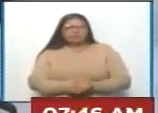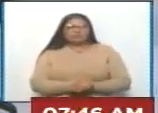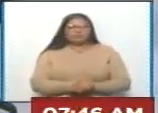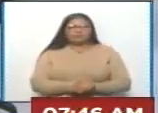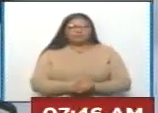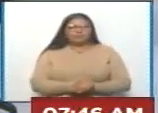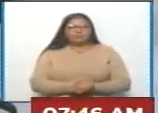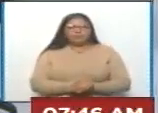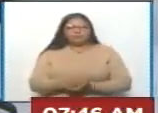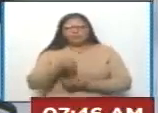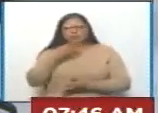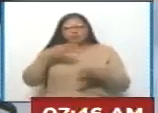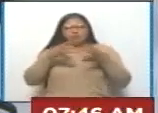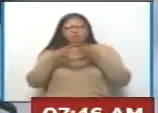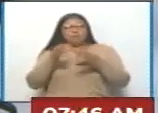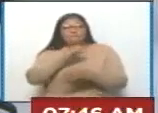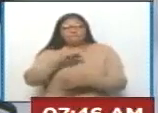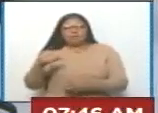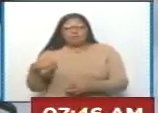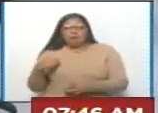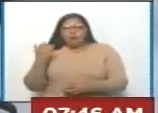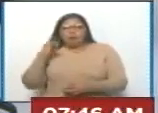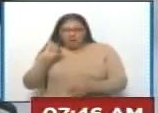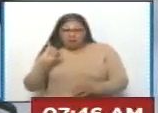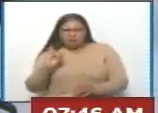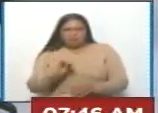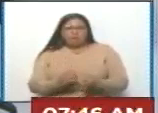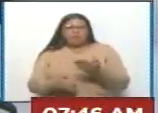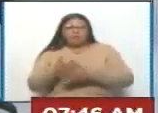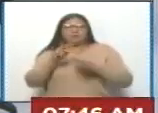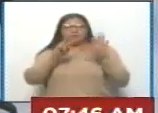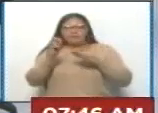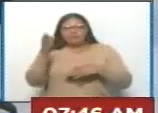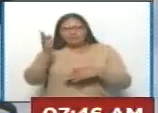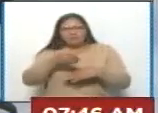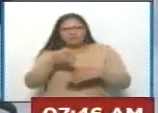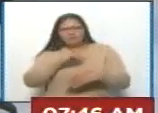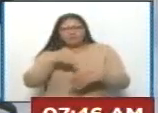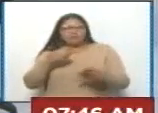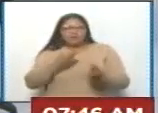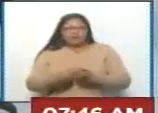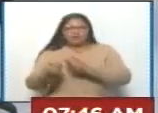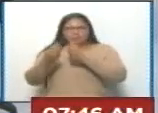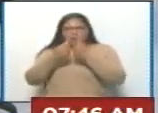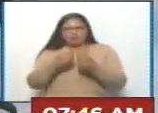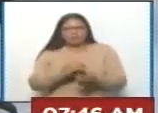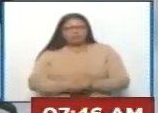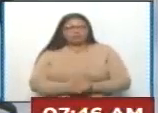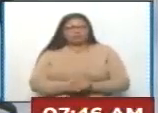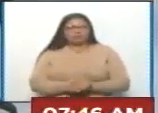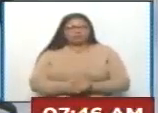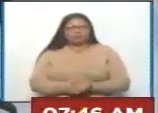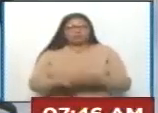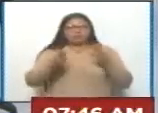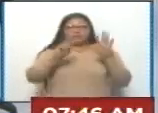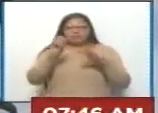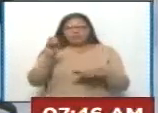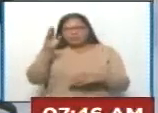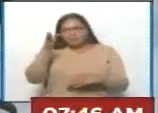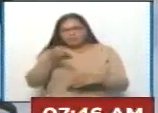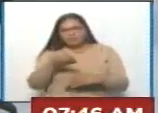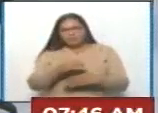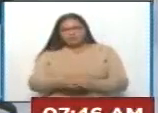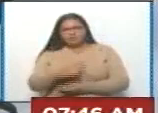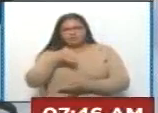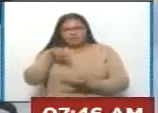el sector privado existe. Claro. Más del 70% de la economía, 70%. No es el 1 ni el 2, aquella cosa de que el Estado se